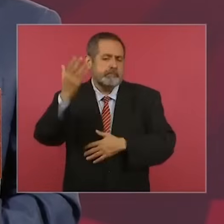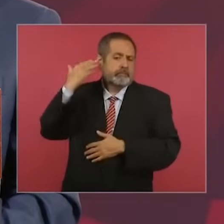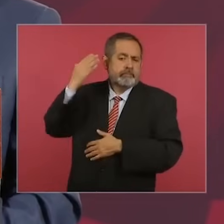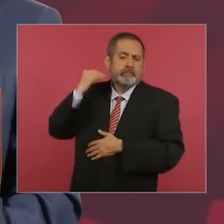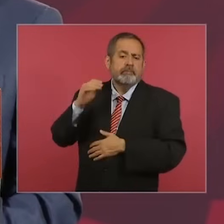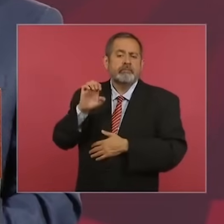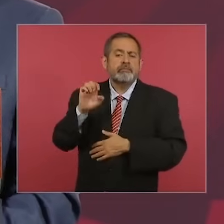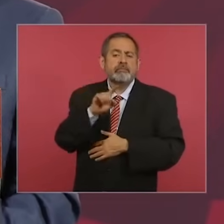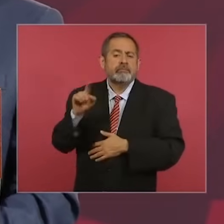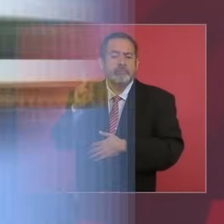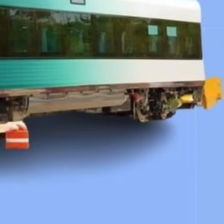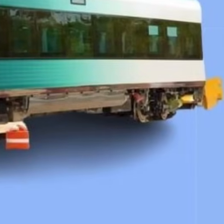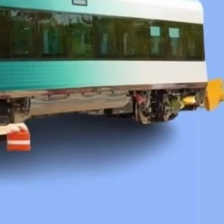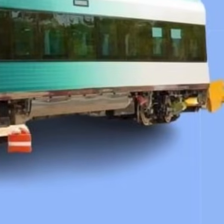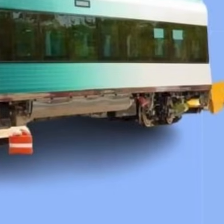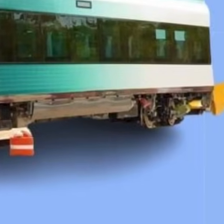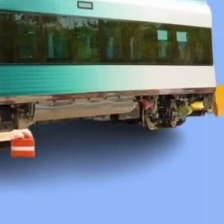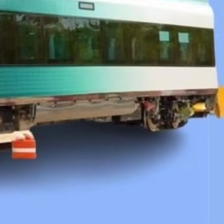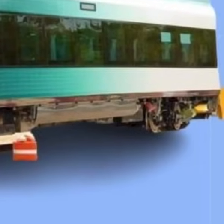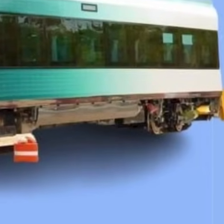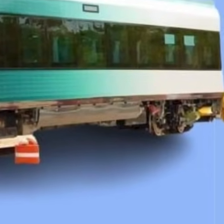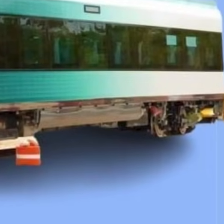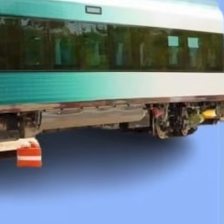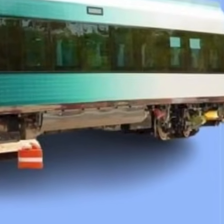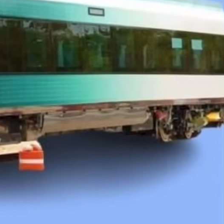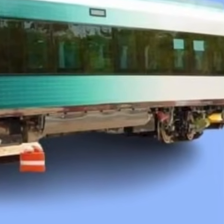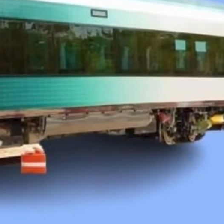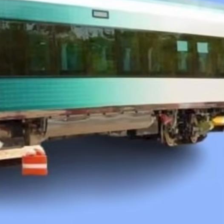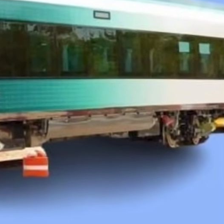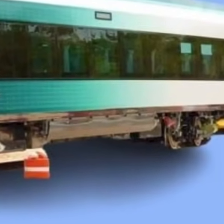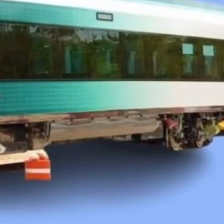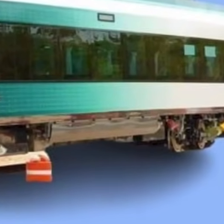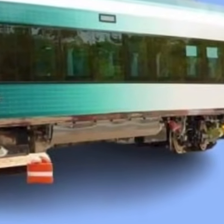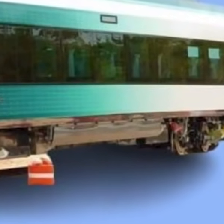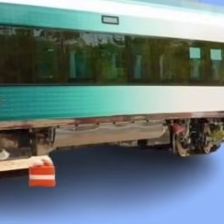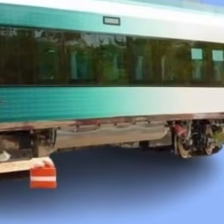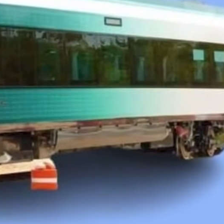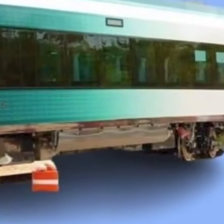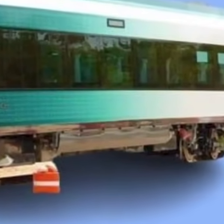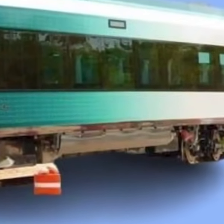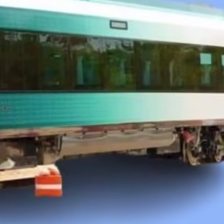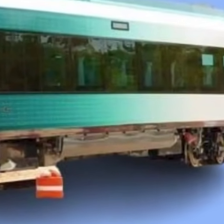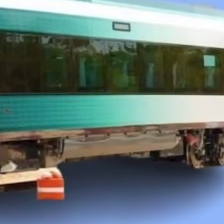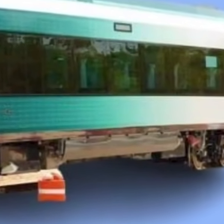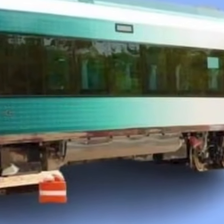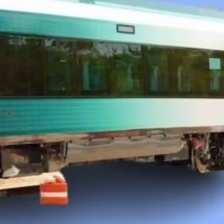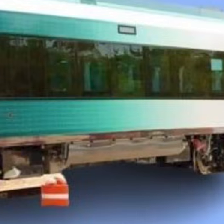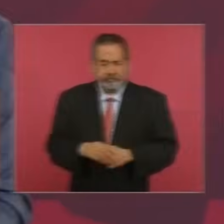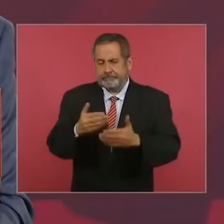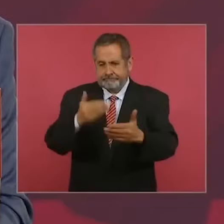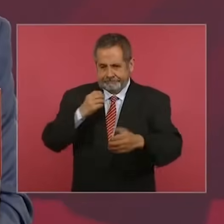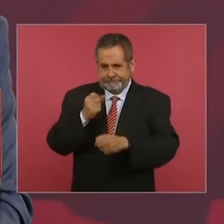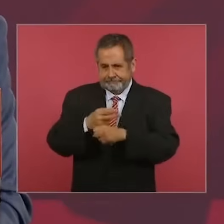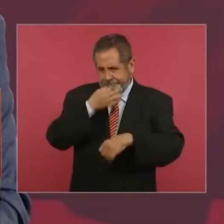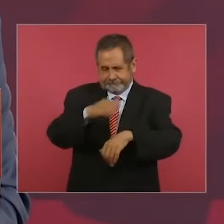de pasajeros. Este movimiento se alinea con su enfoque en el desarrollo de líneas ferroviarias para pasajeros, con el proyecto emblemático del Tren Maya. Si